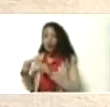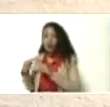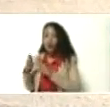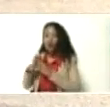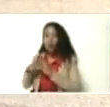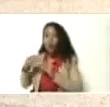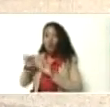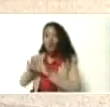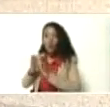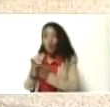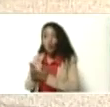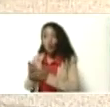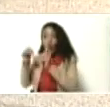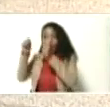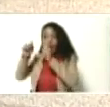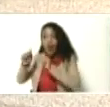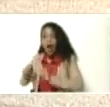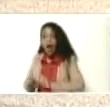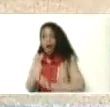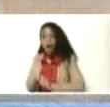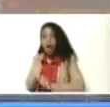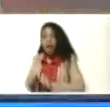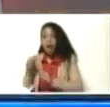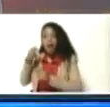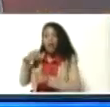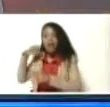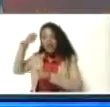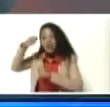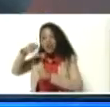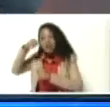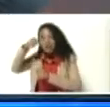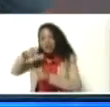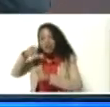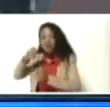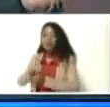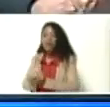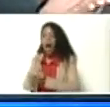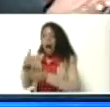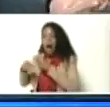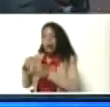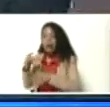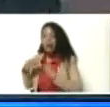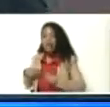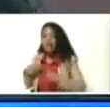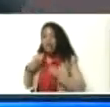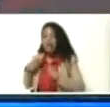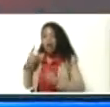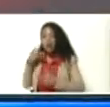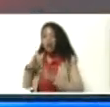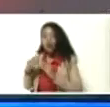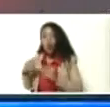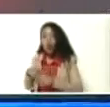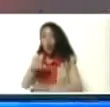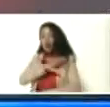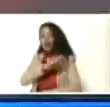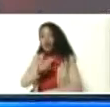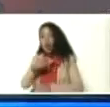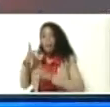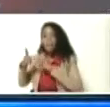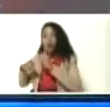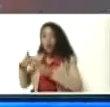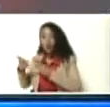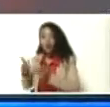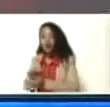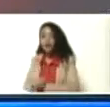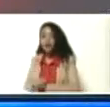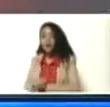el mundo de las artes escénicas y cinematográficas. Allí hacen vida desde los actores, directores, productores,